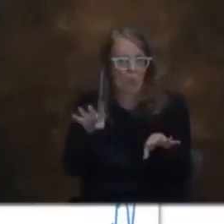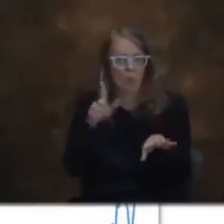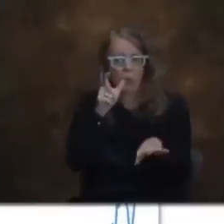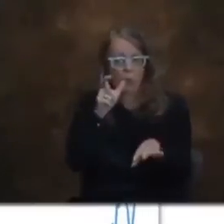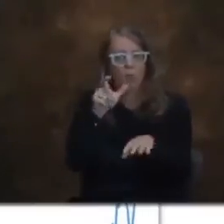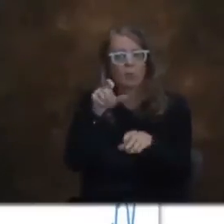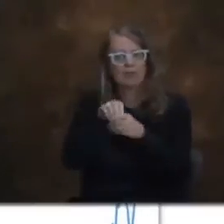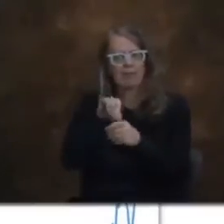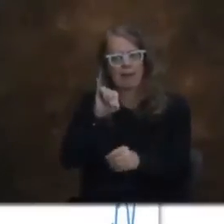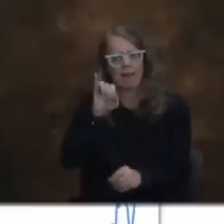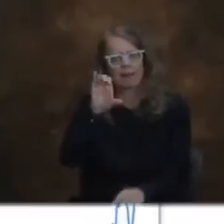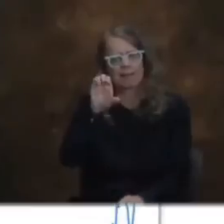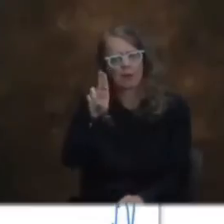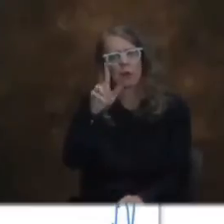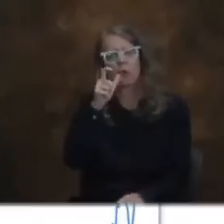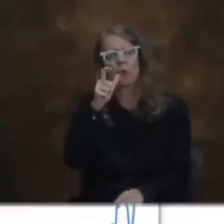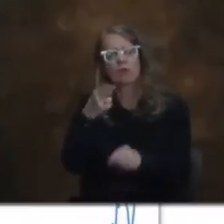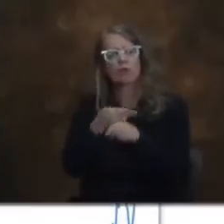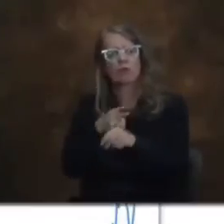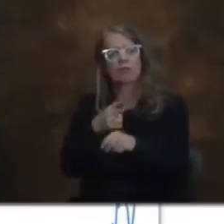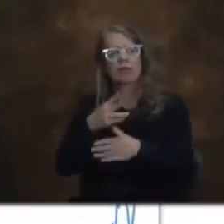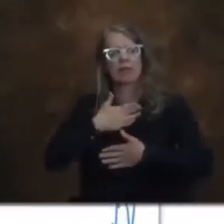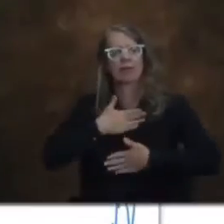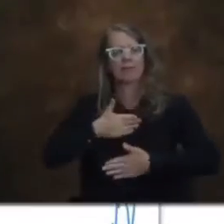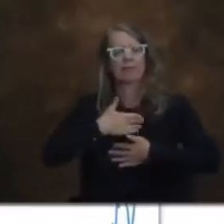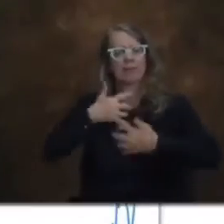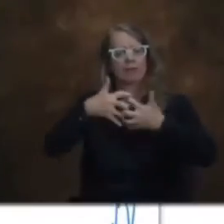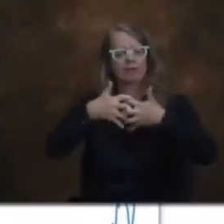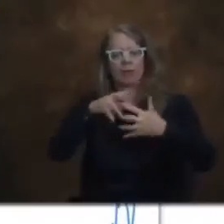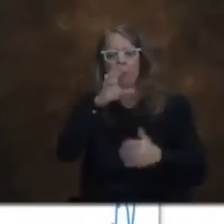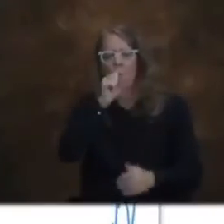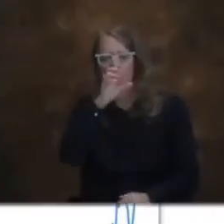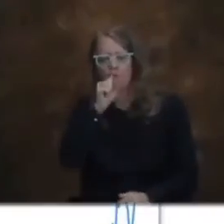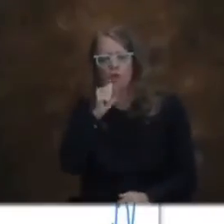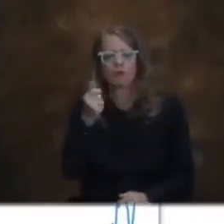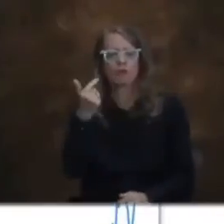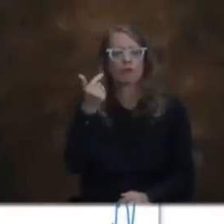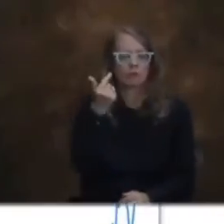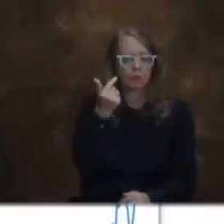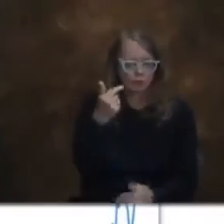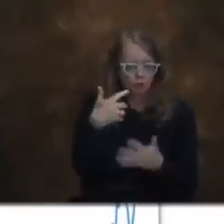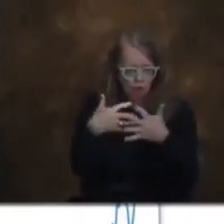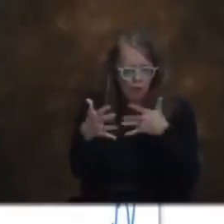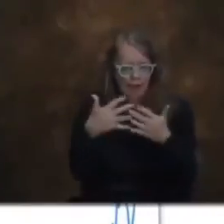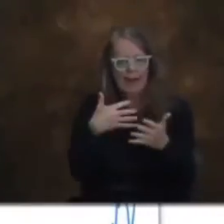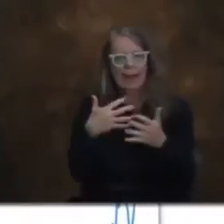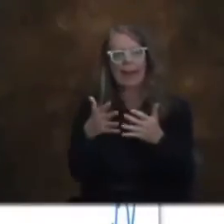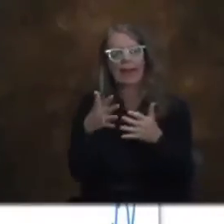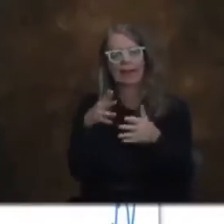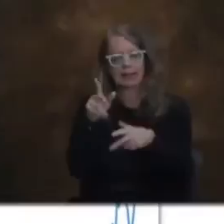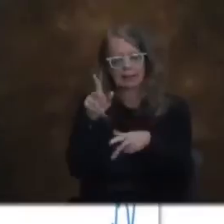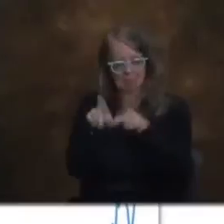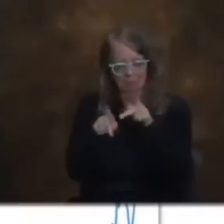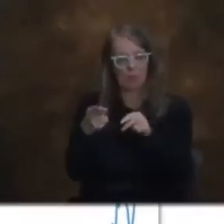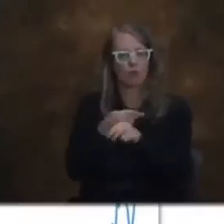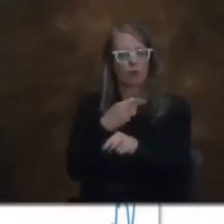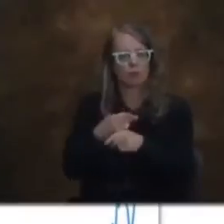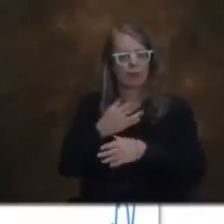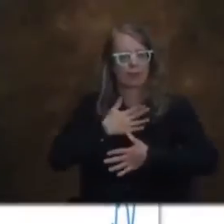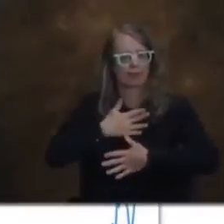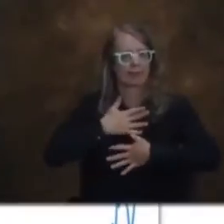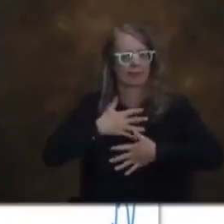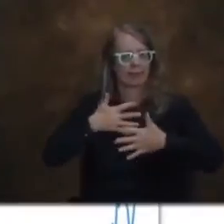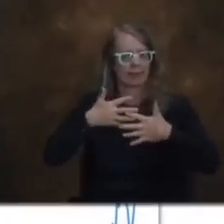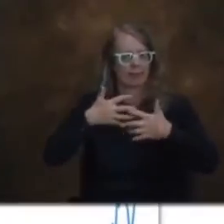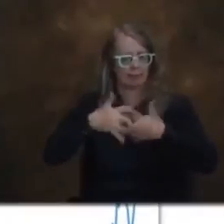cuidados intensivos el número de personas que usando ventiladores están bastante altos comparado con la